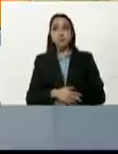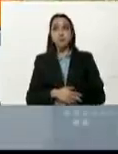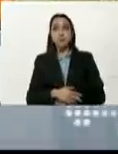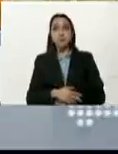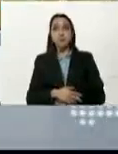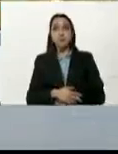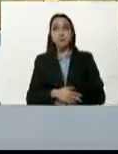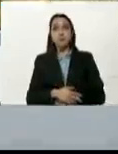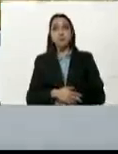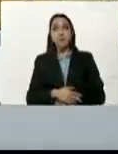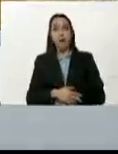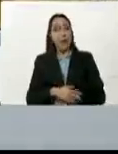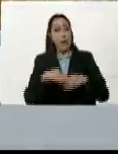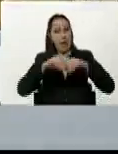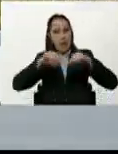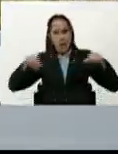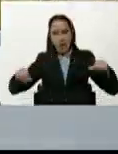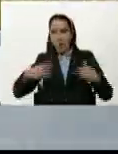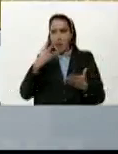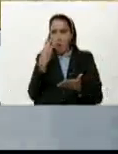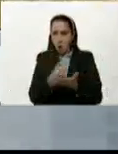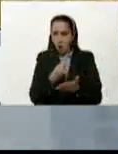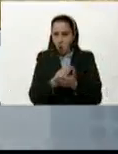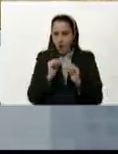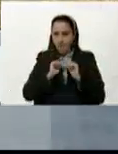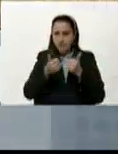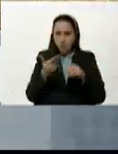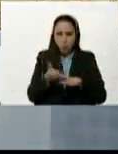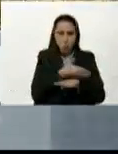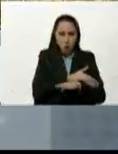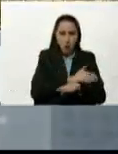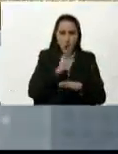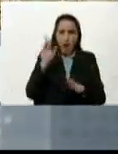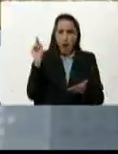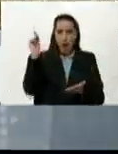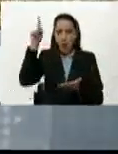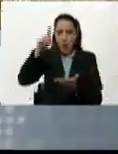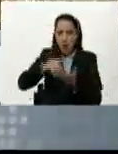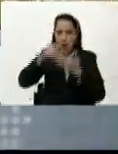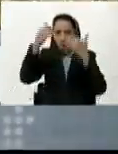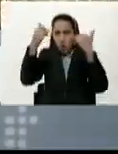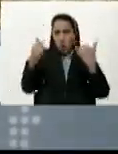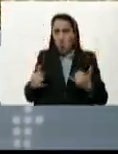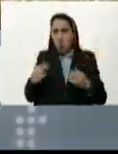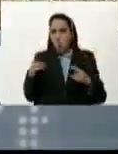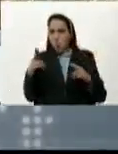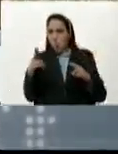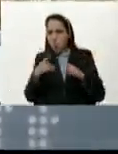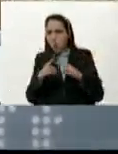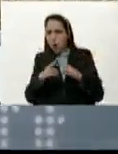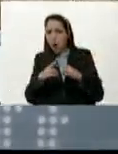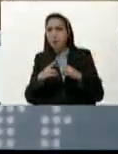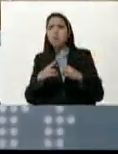desde las tierras de monagas a las montañas del táchira